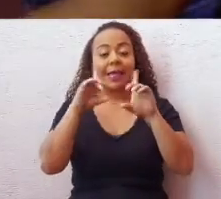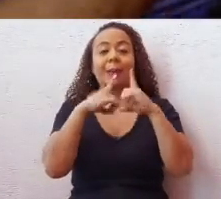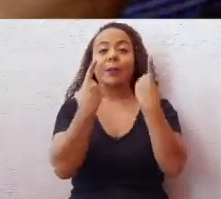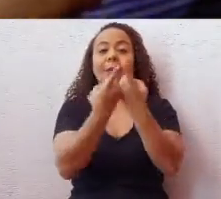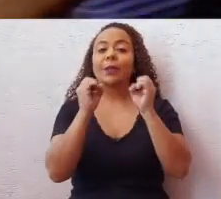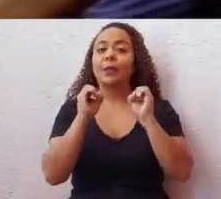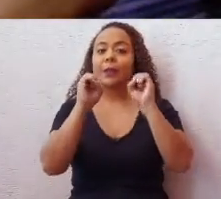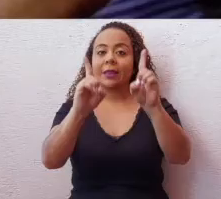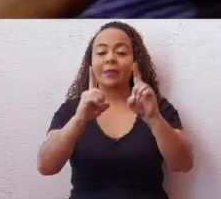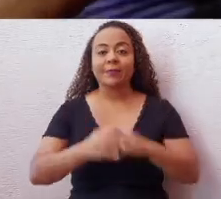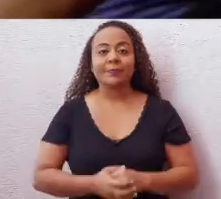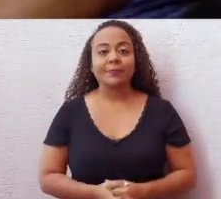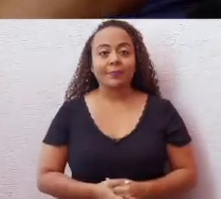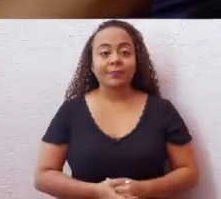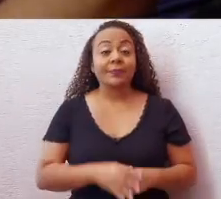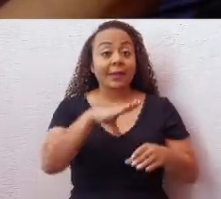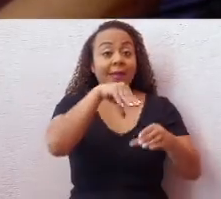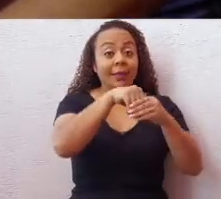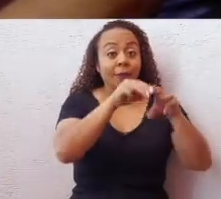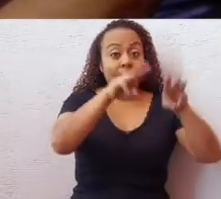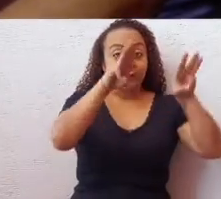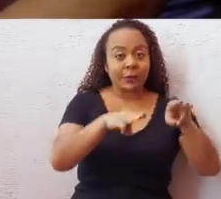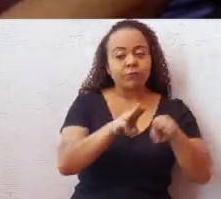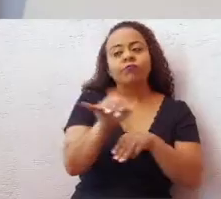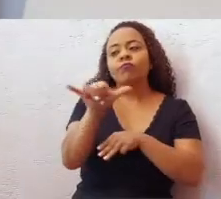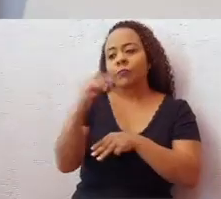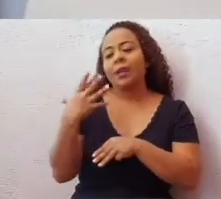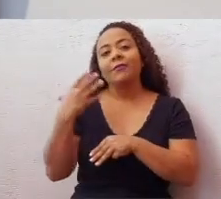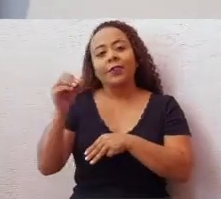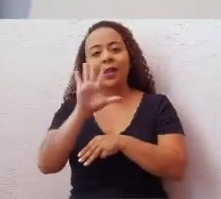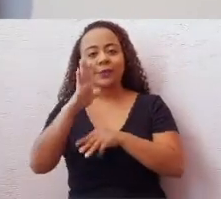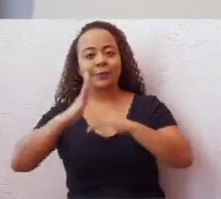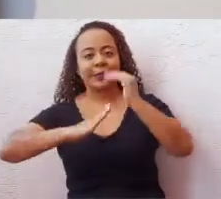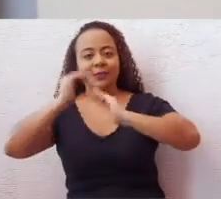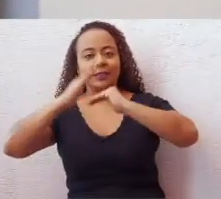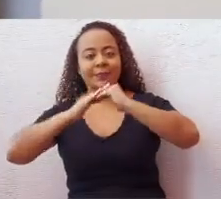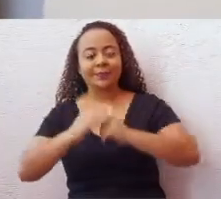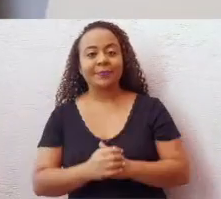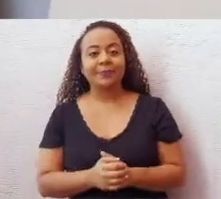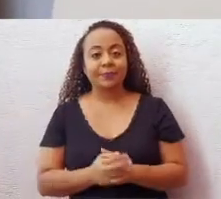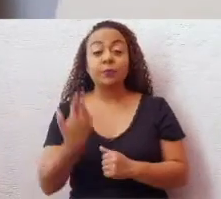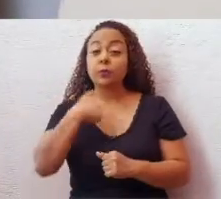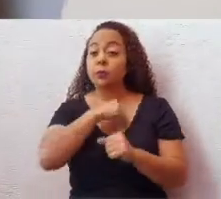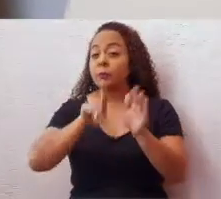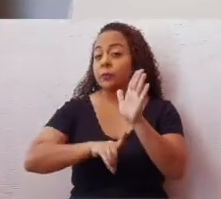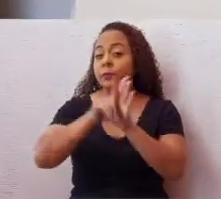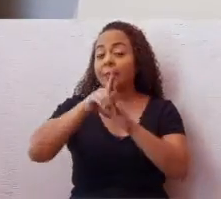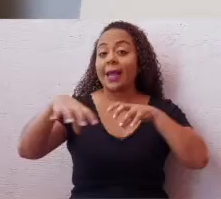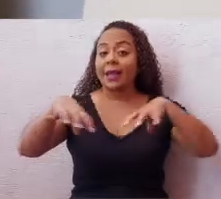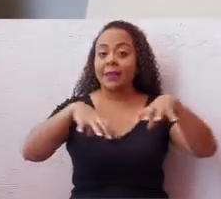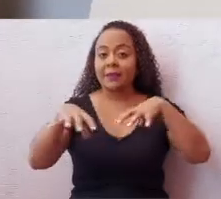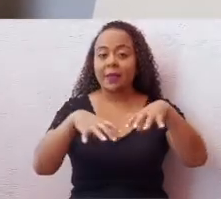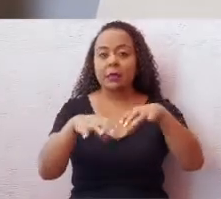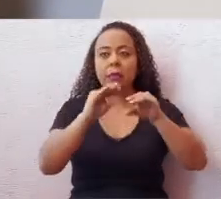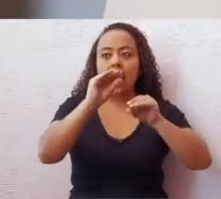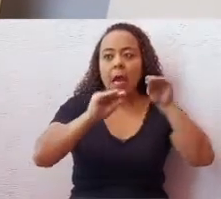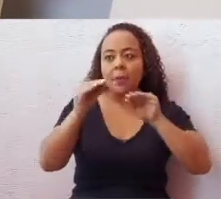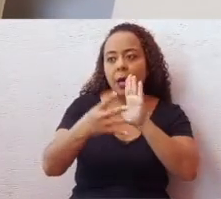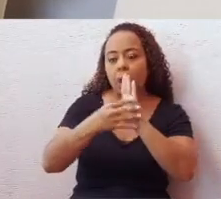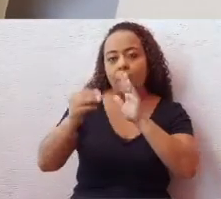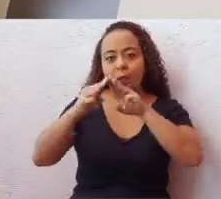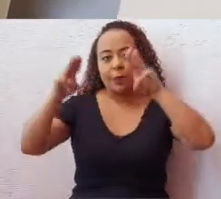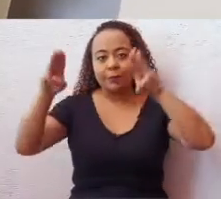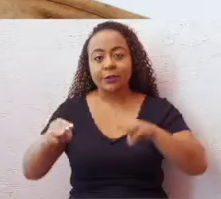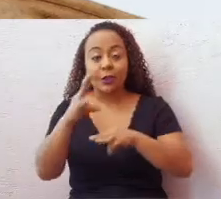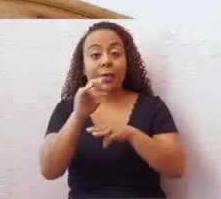departamento educativo tanto dentro del museo como fuera de su edificio hemos desarrollado actividades de armar réplicas del